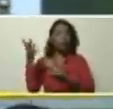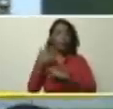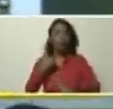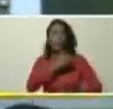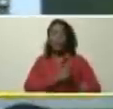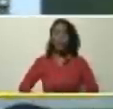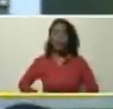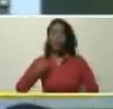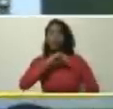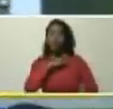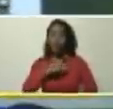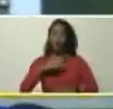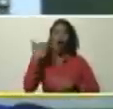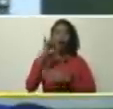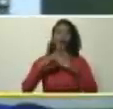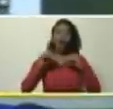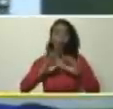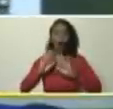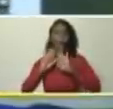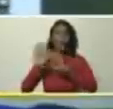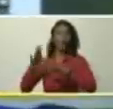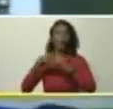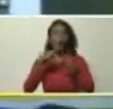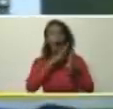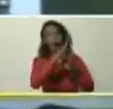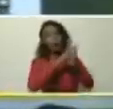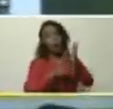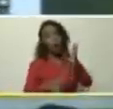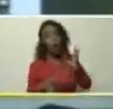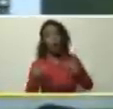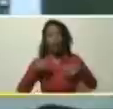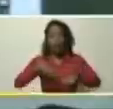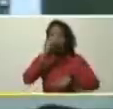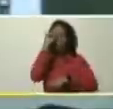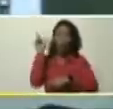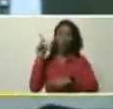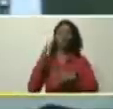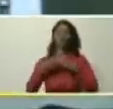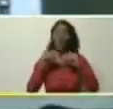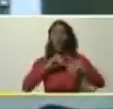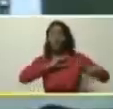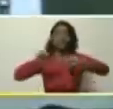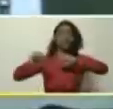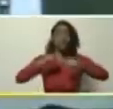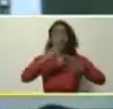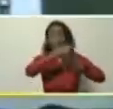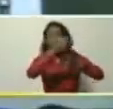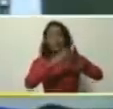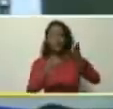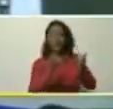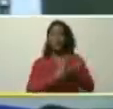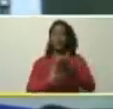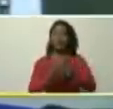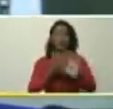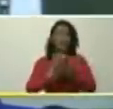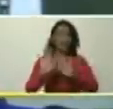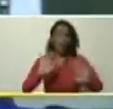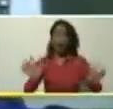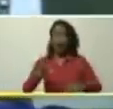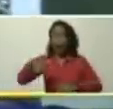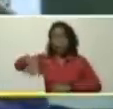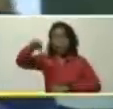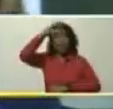con todo el apoyo de todas las estructuras del partido. Todo el mundo se alineó. Ya aprendimos